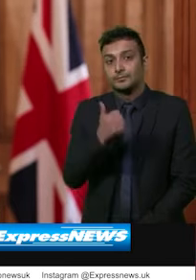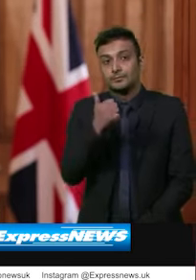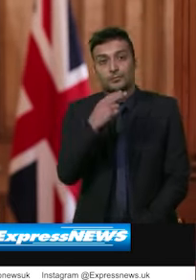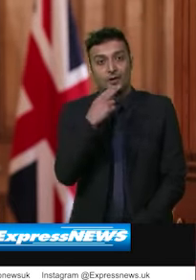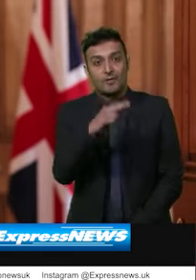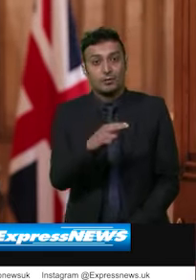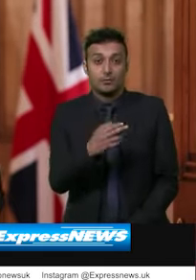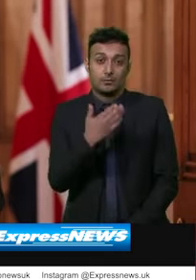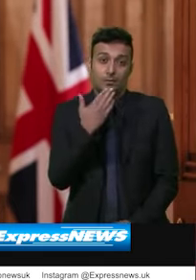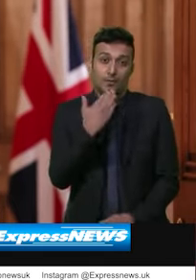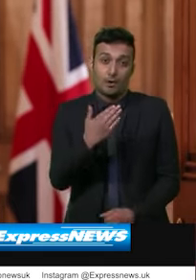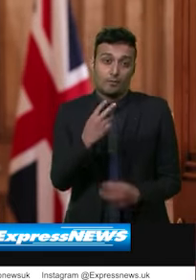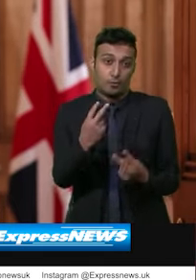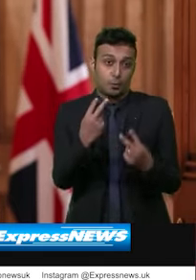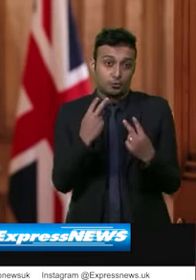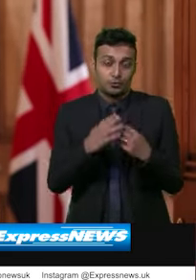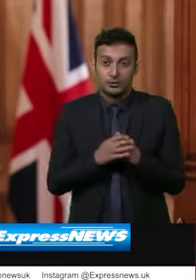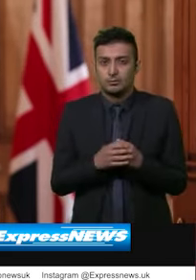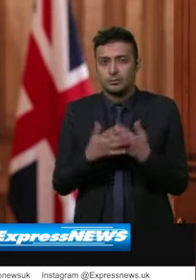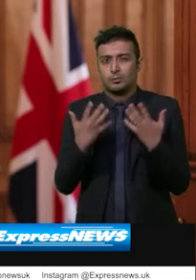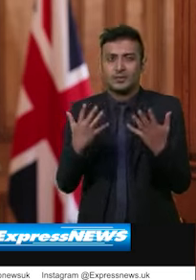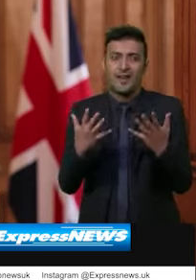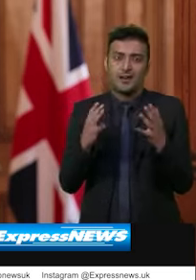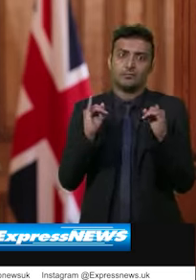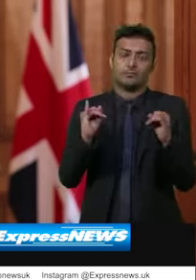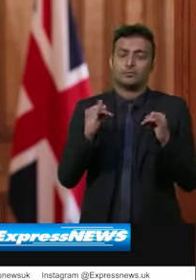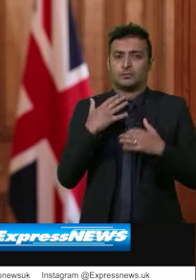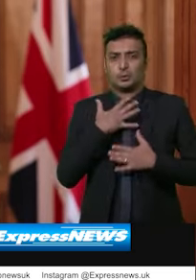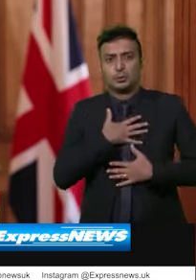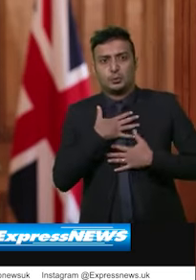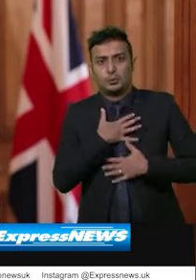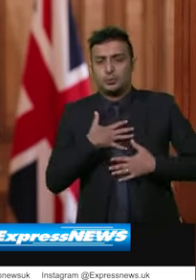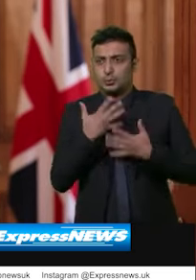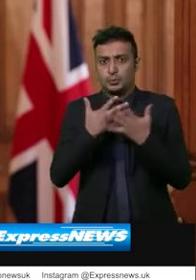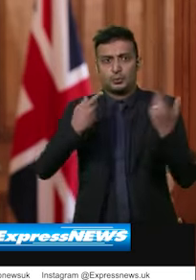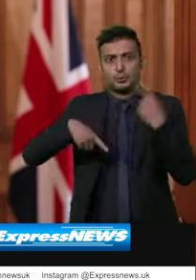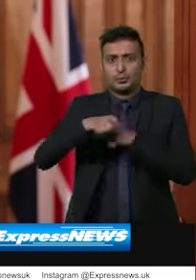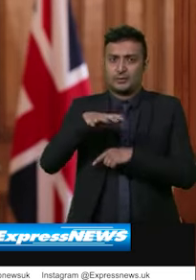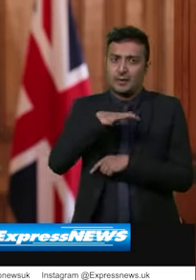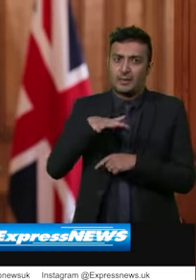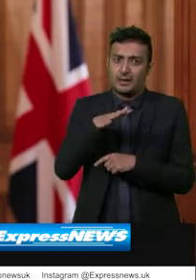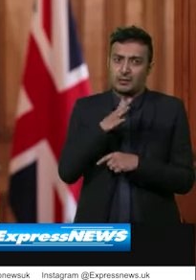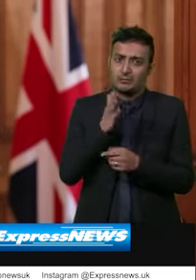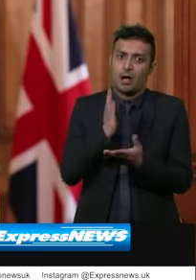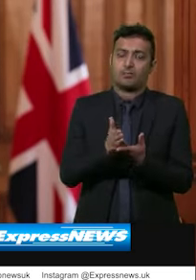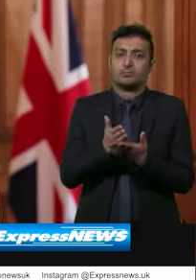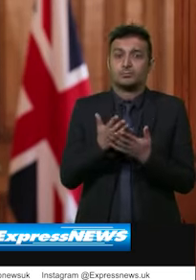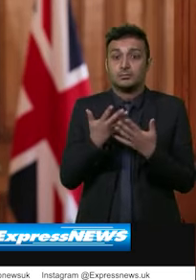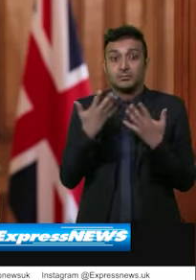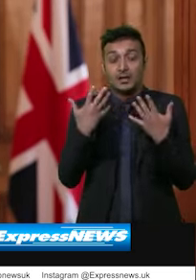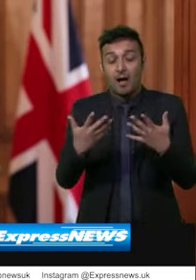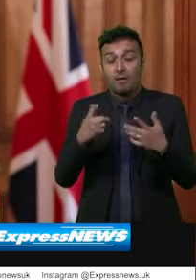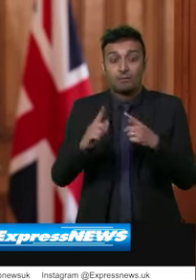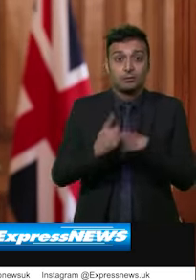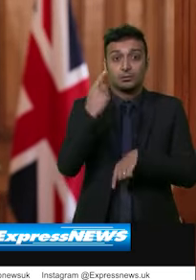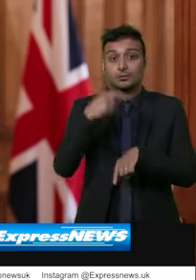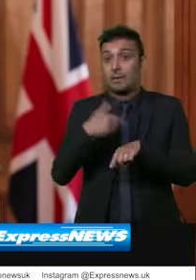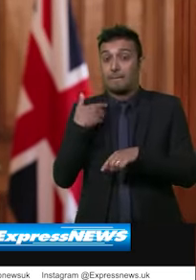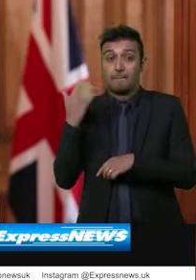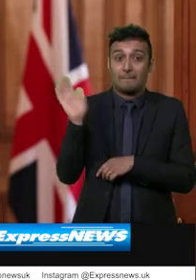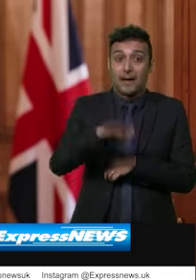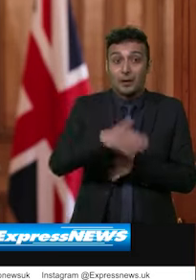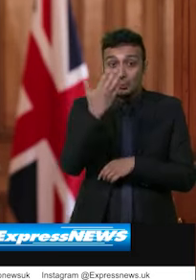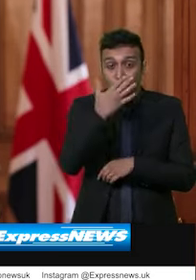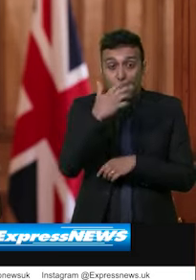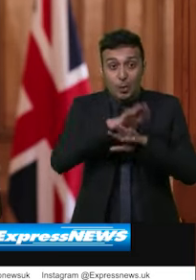para millones de familias en todo el país como los niños ven y juegan con sus amigos por primera vez en